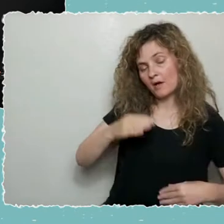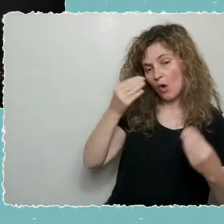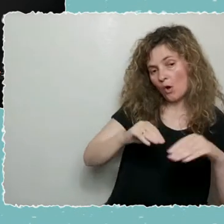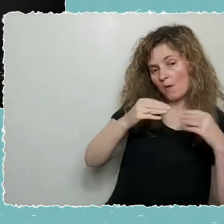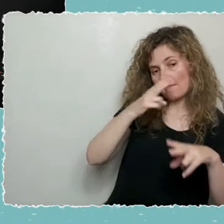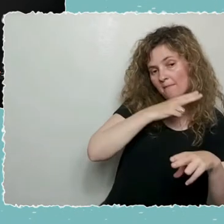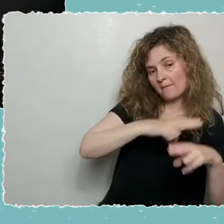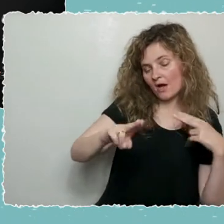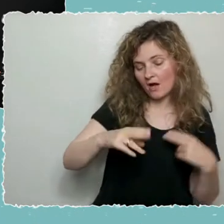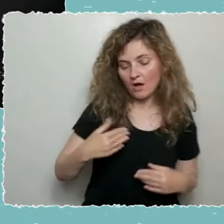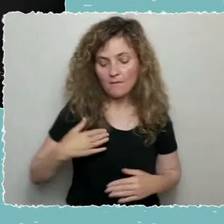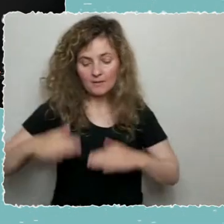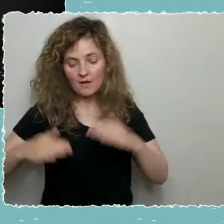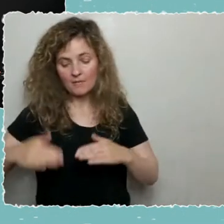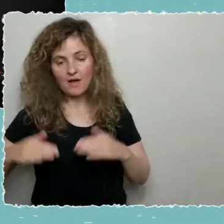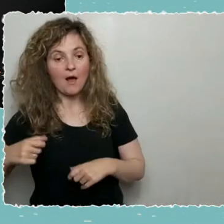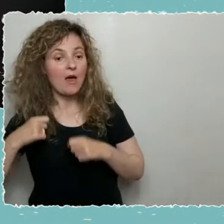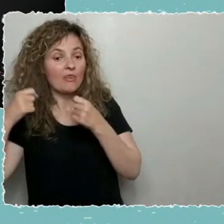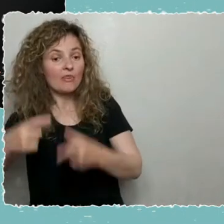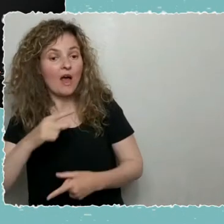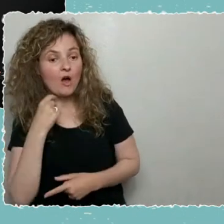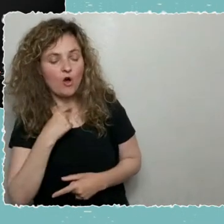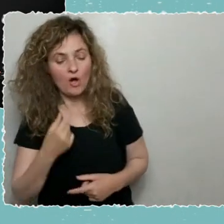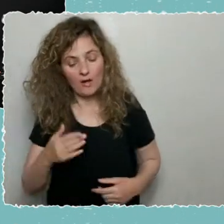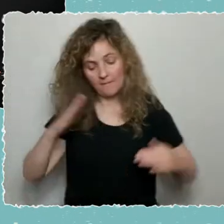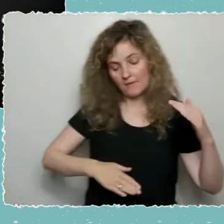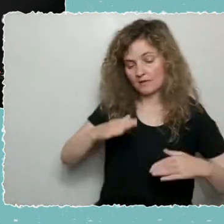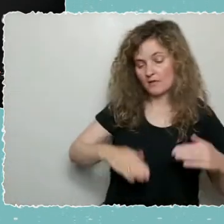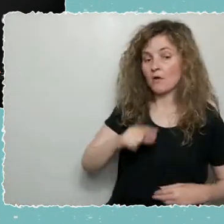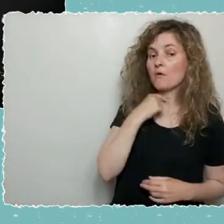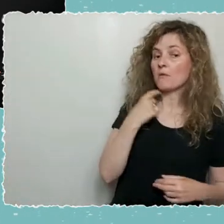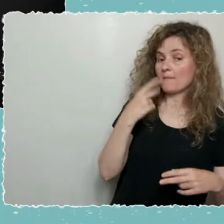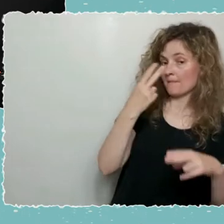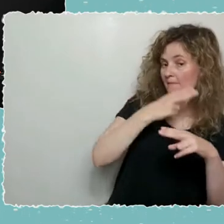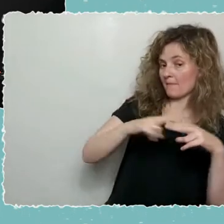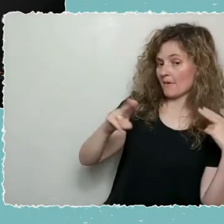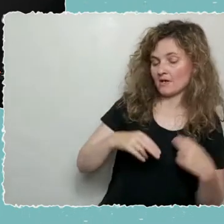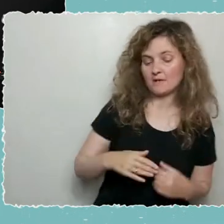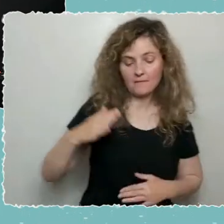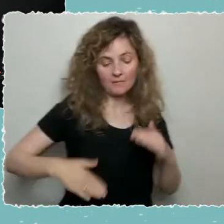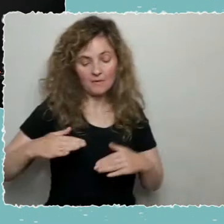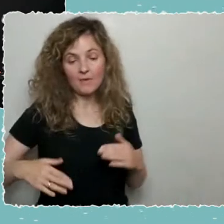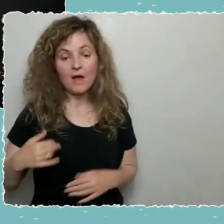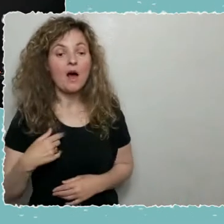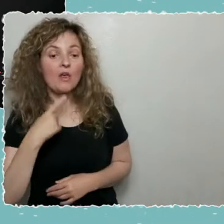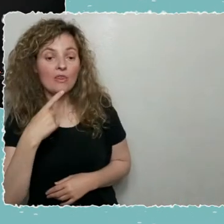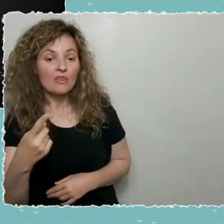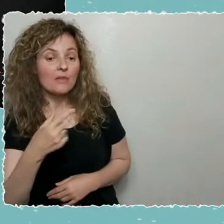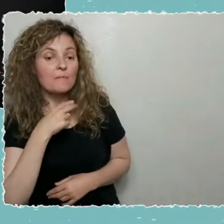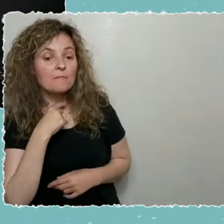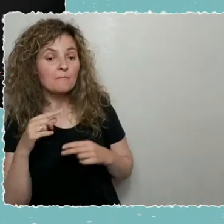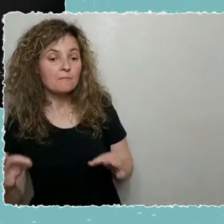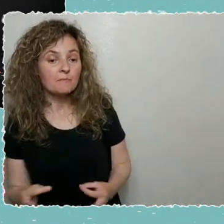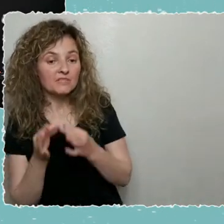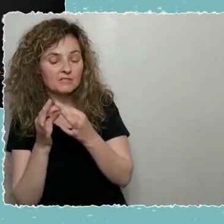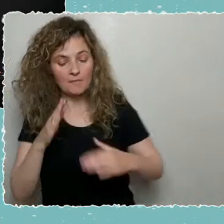ovos? Tan, tan, tan, pa ayudar o crejo. Tan, tan, tan, pra que o crejo? Tan, tan, tan, pa dicir a misa. Tan, tan, tan,